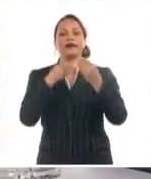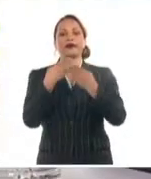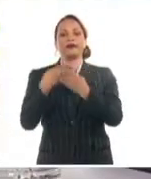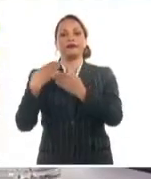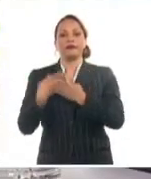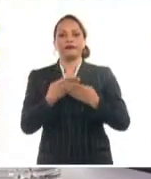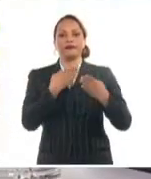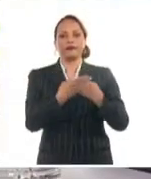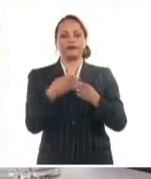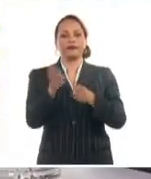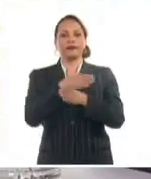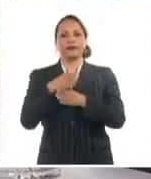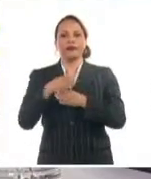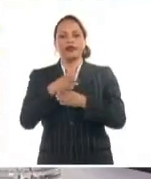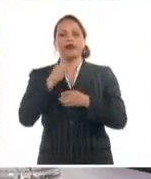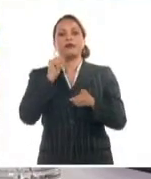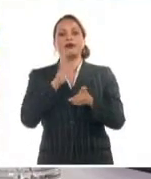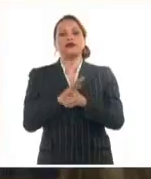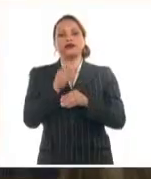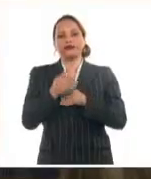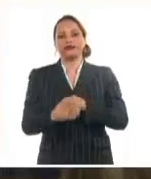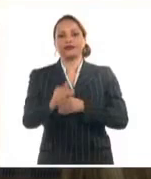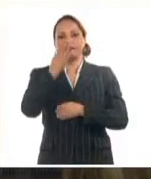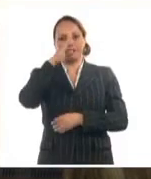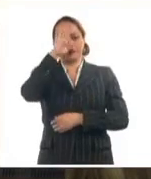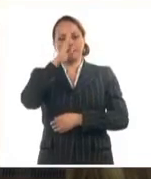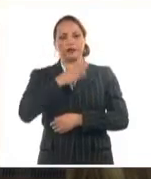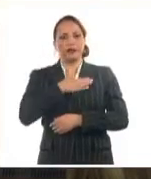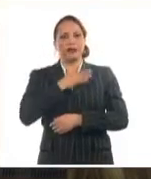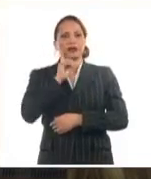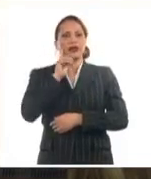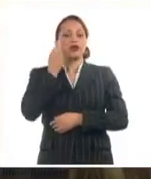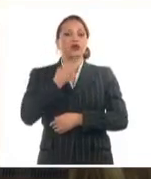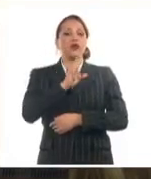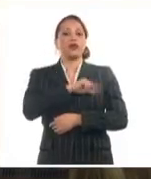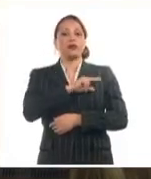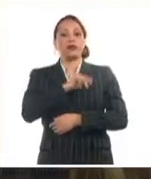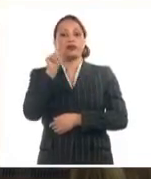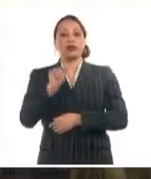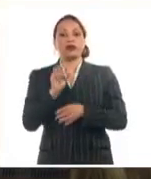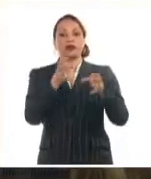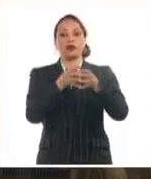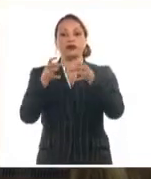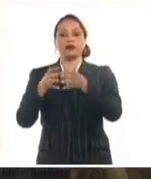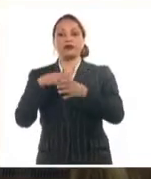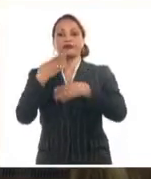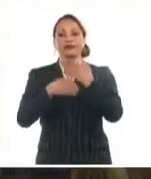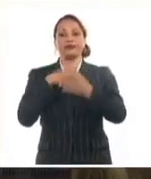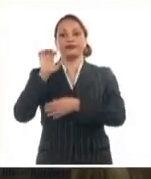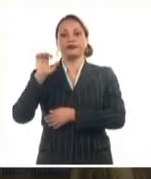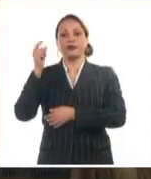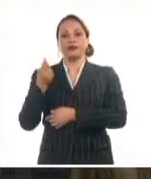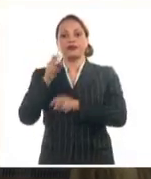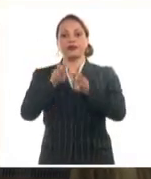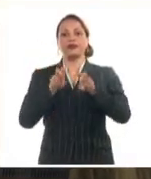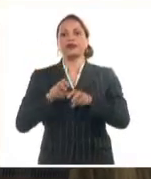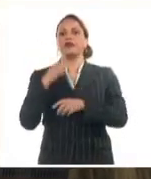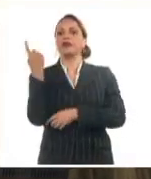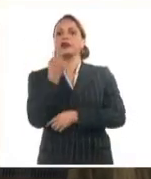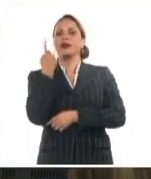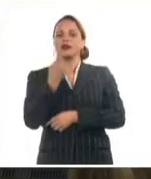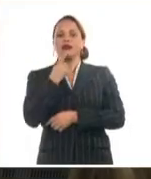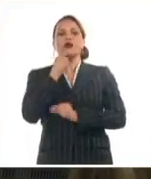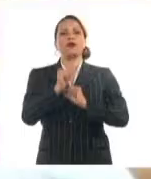instancia y que ya está en marcha en el país. Según conocieron los diputados de la Comisión de Asuntos Económicos de la Asamblea Nacional, se dan